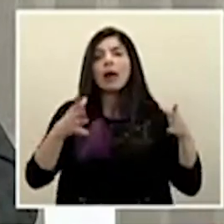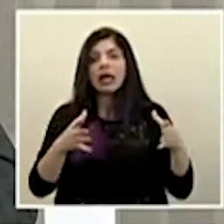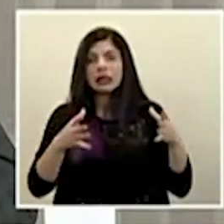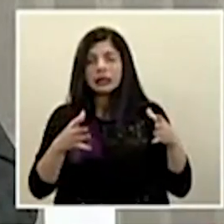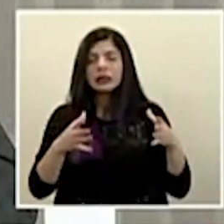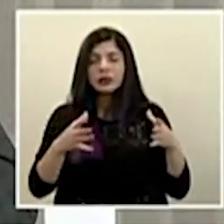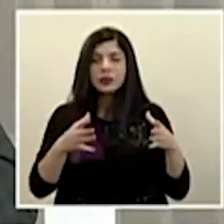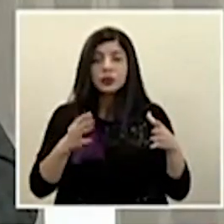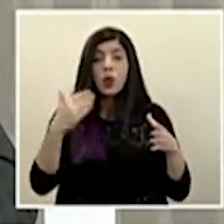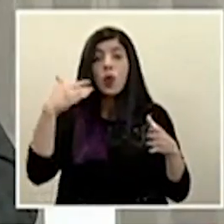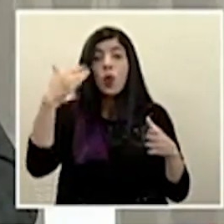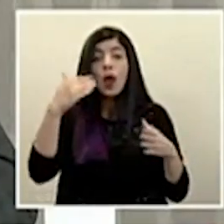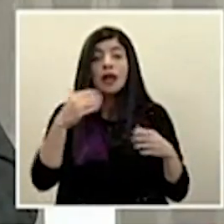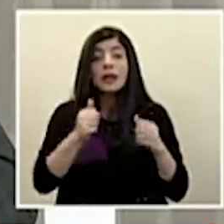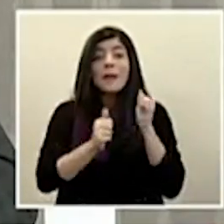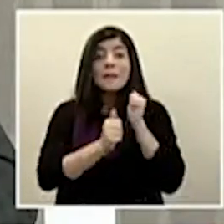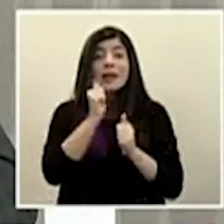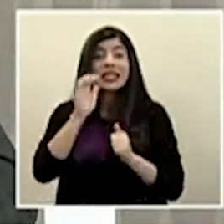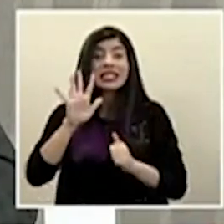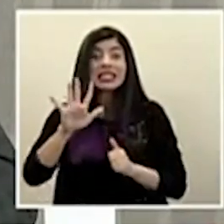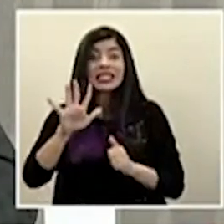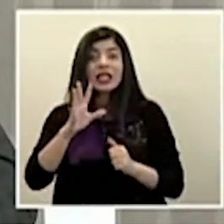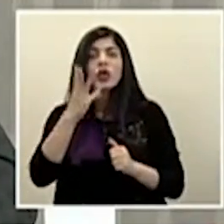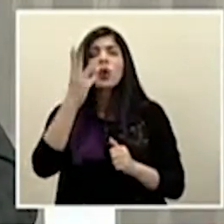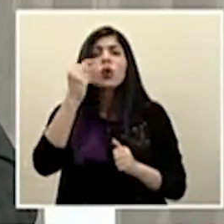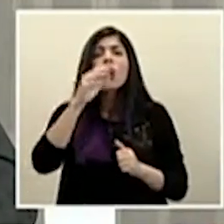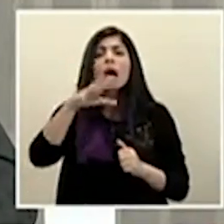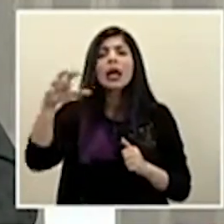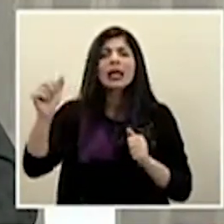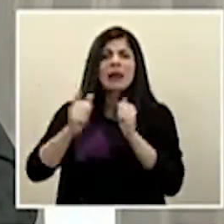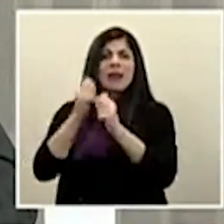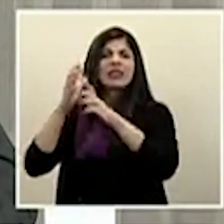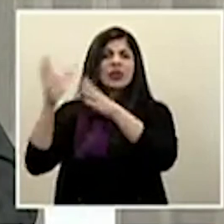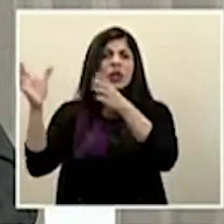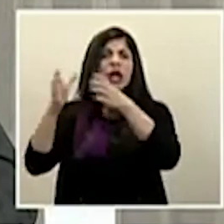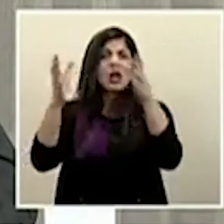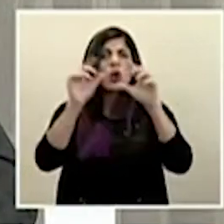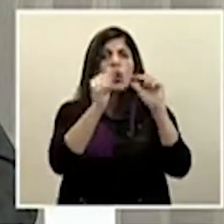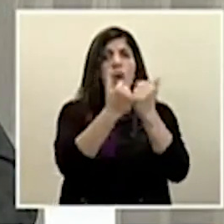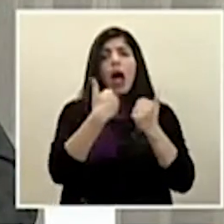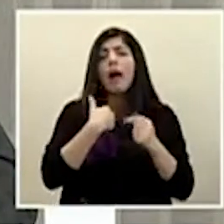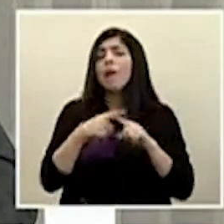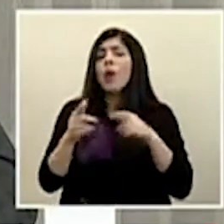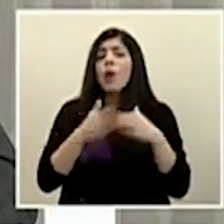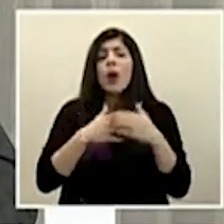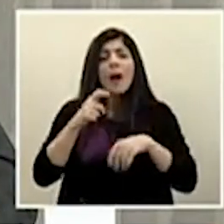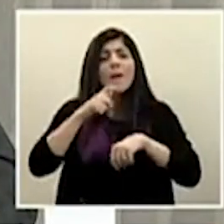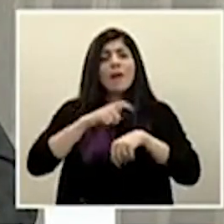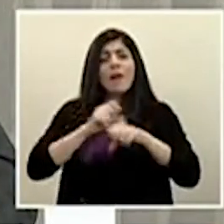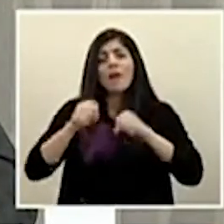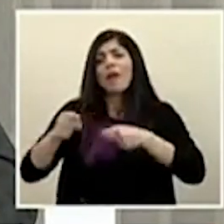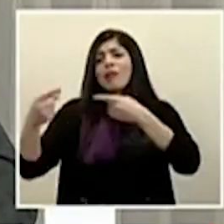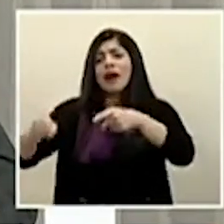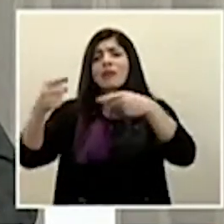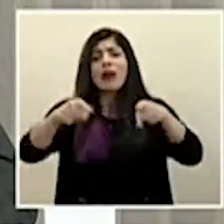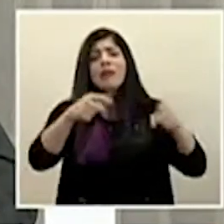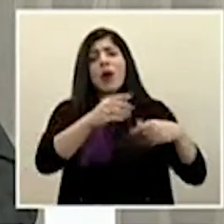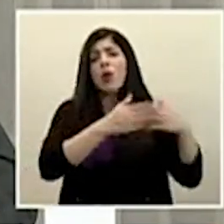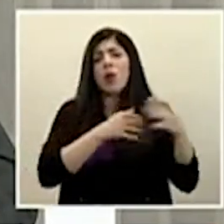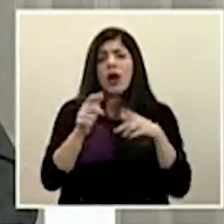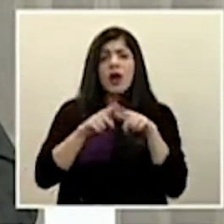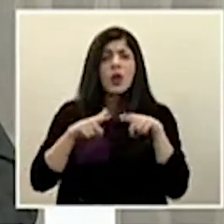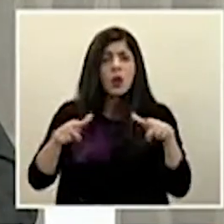indicado cuando son más de 5 cuál es la cantidad de clusters que hemos tenido, pero eso puede ocurrir en cualquier momento, en cualquier cantón o distrito, porque los